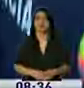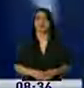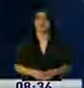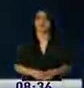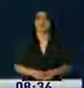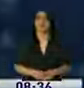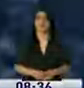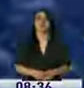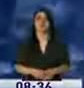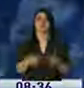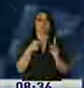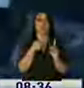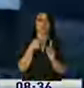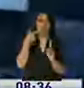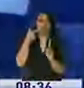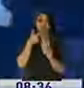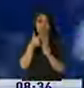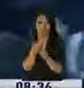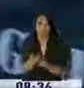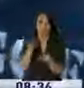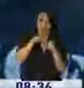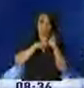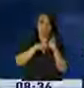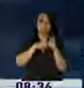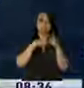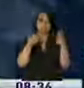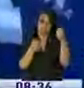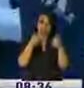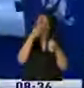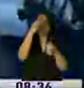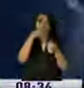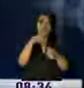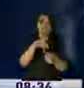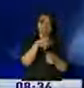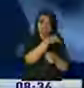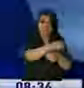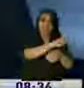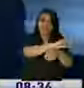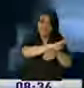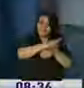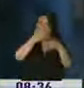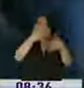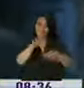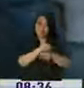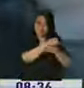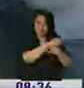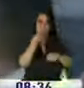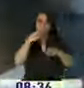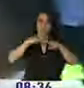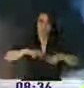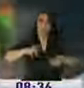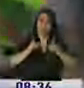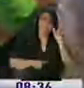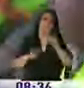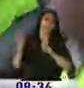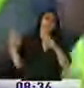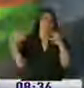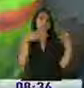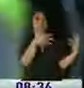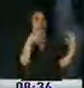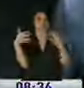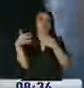Haber sacado al sospechoso para ser trasladados a la unidad de flagrancia para las respectivas investigaciones, ciudadanos se enfrentaron con los